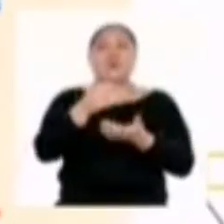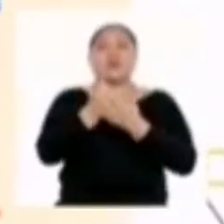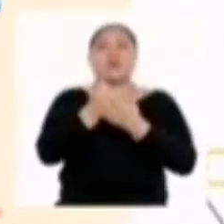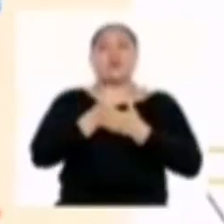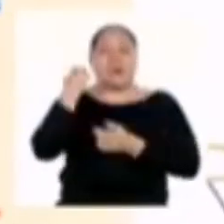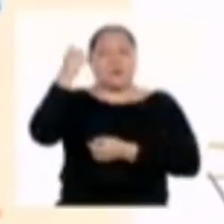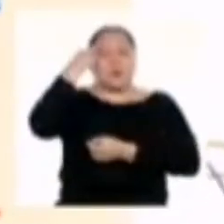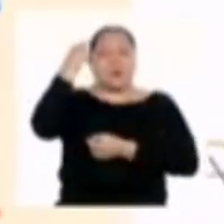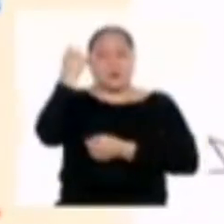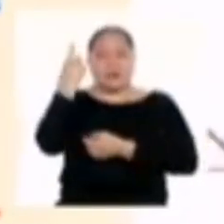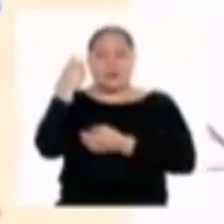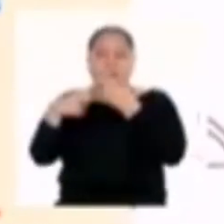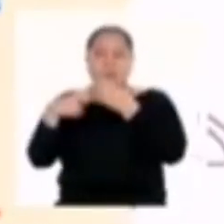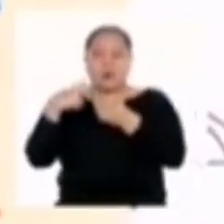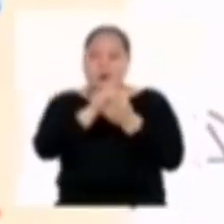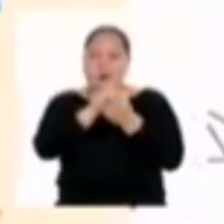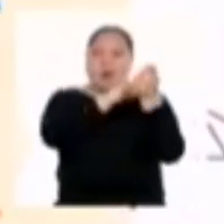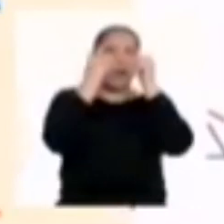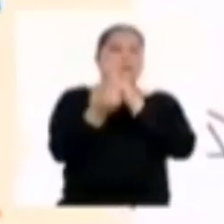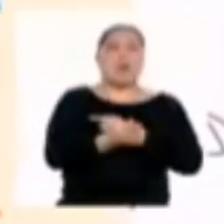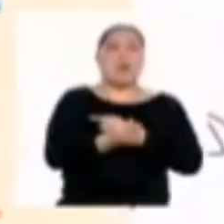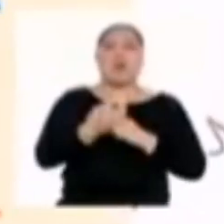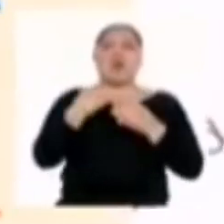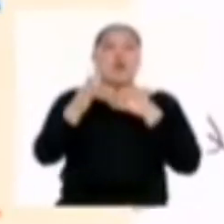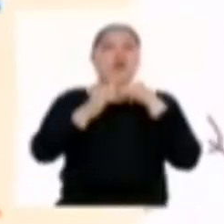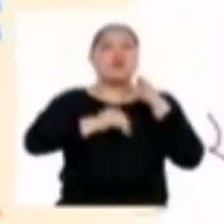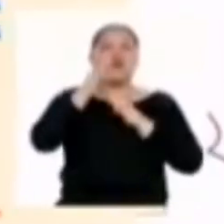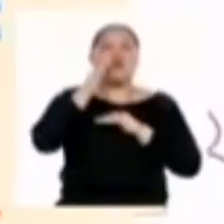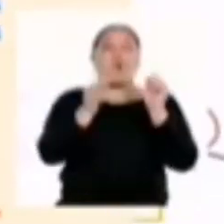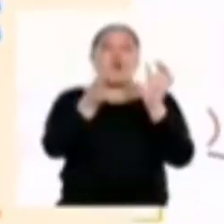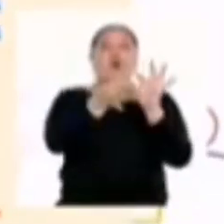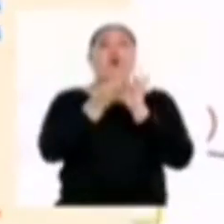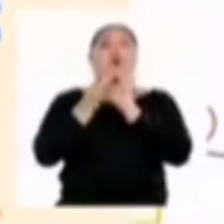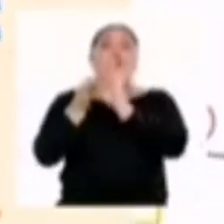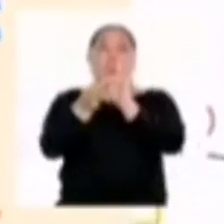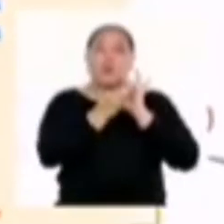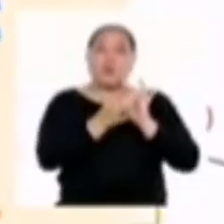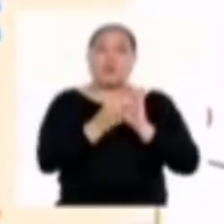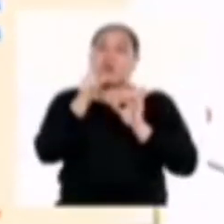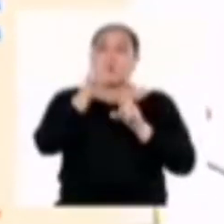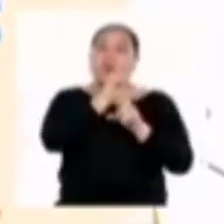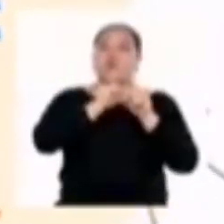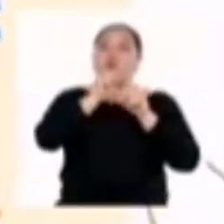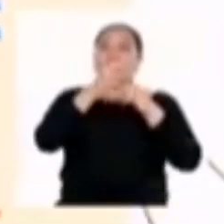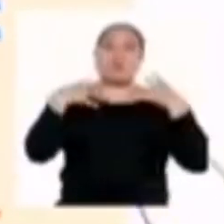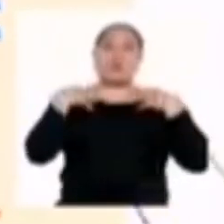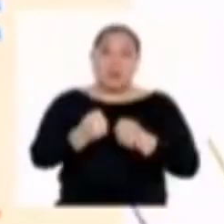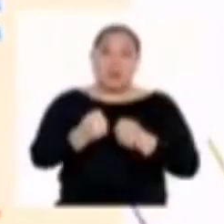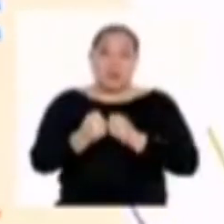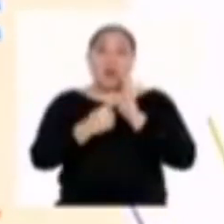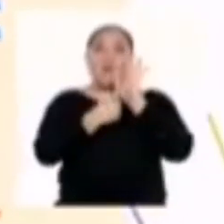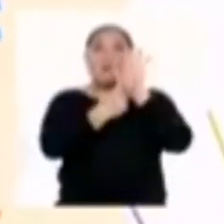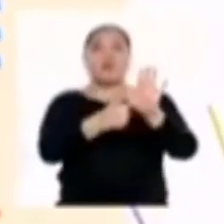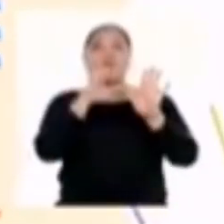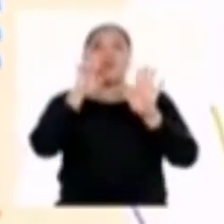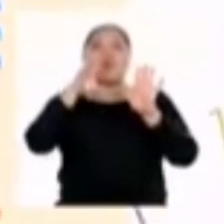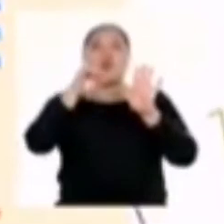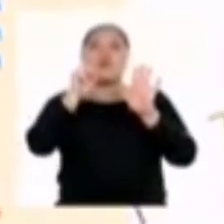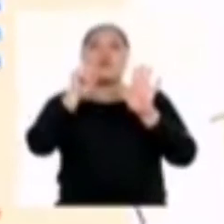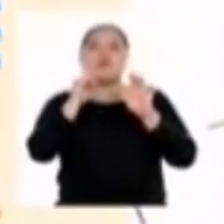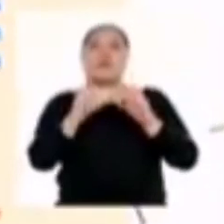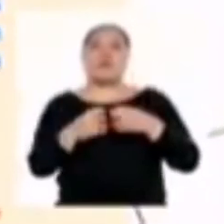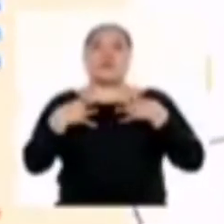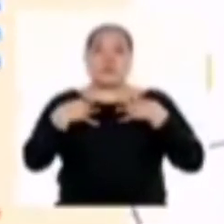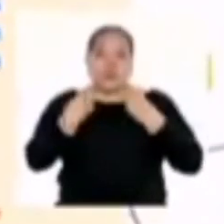resiliencia ante los cambios venideros. Construyamos juntos una sociedad sana que sea reflejo de un ambiente y de ecosistemas saludables, de